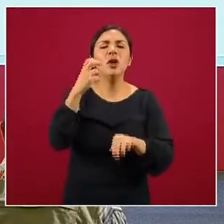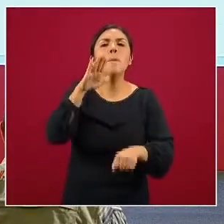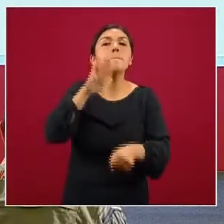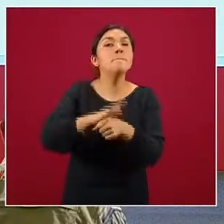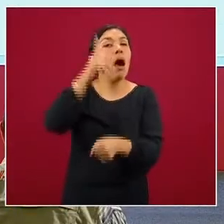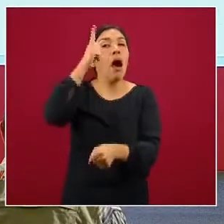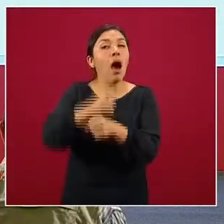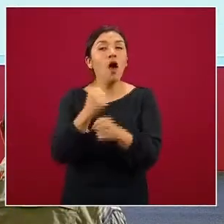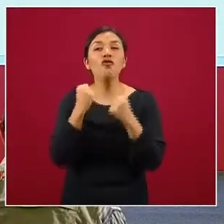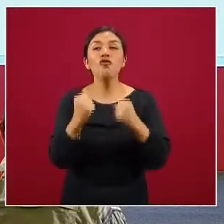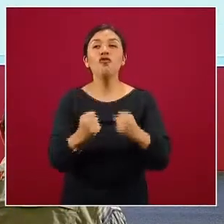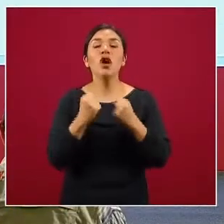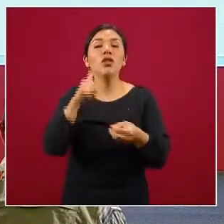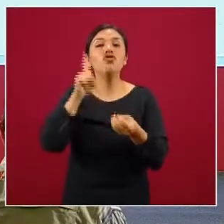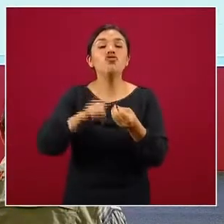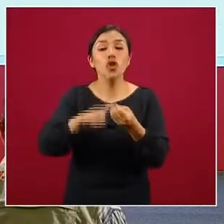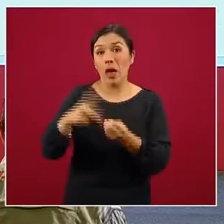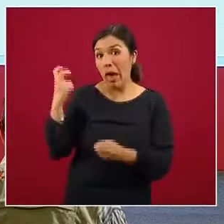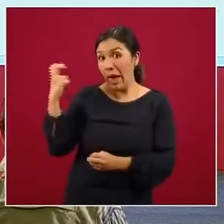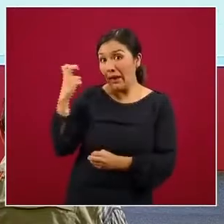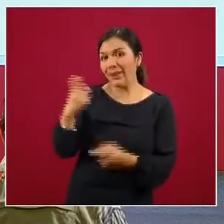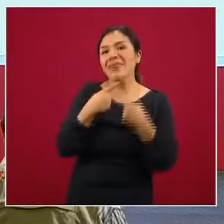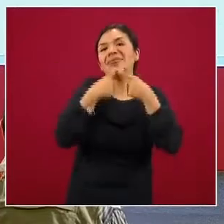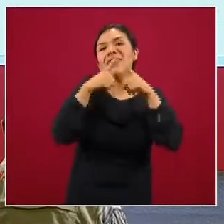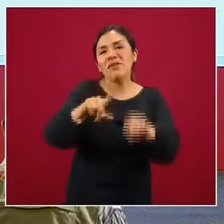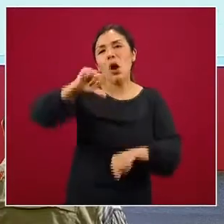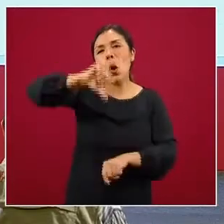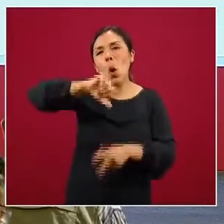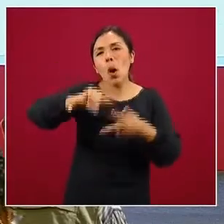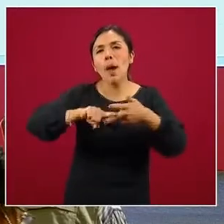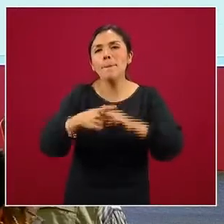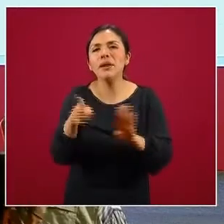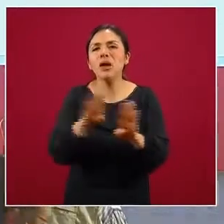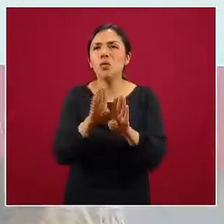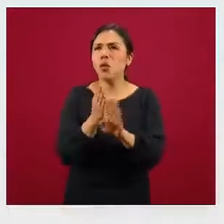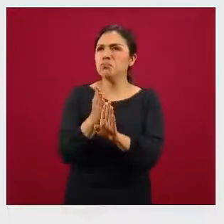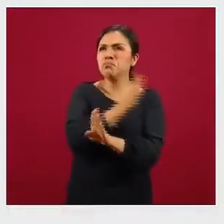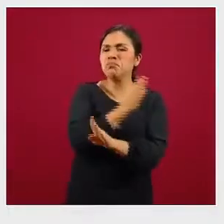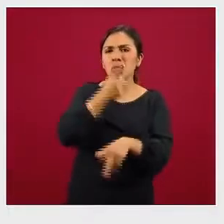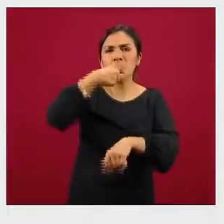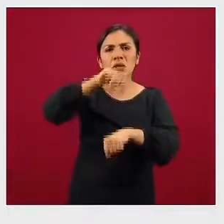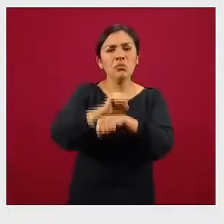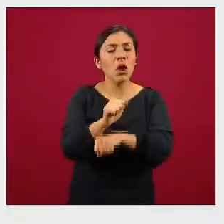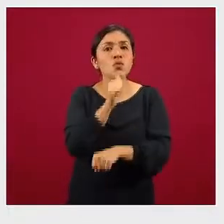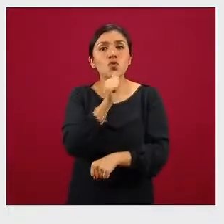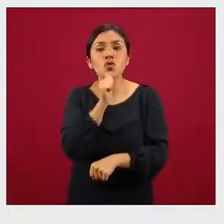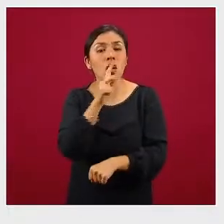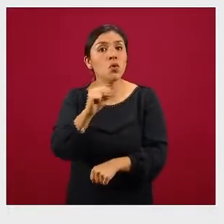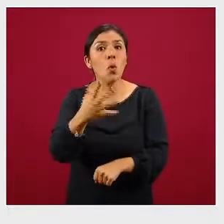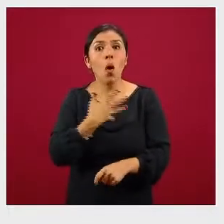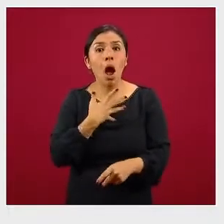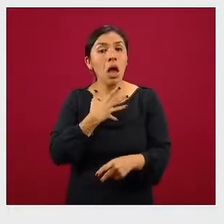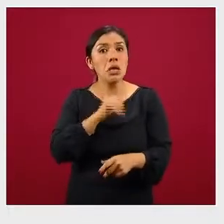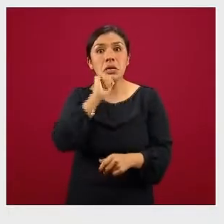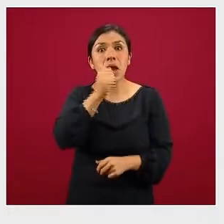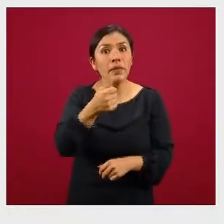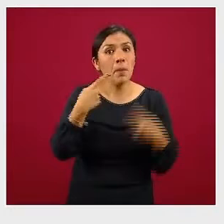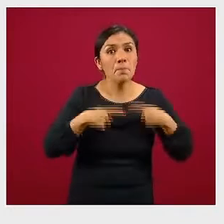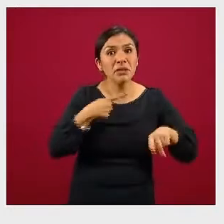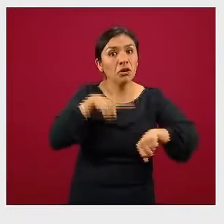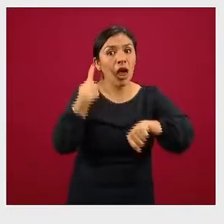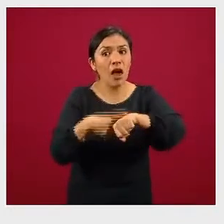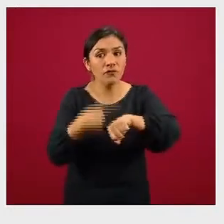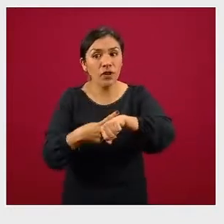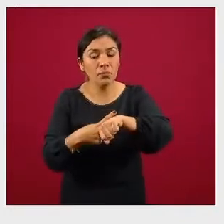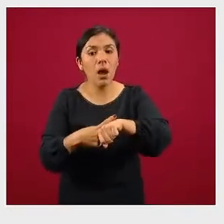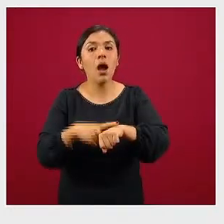mayor intensidad. Hoy estamos presentándolo así, arrancamos siempre desde la semana en donde no había casos, que era la semana 10, y aquí vamos